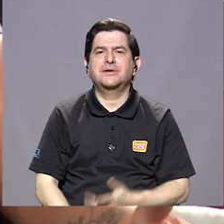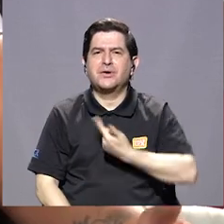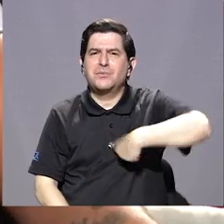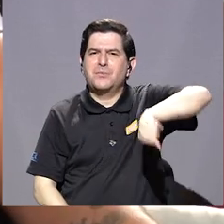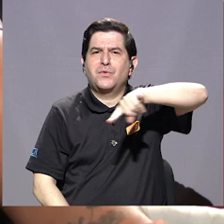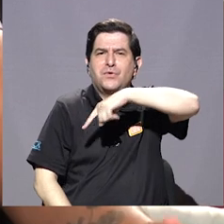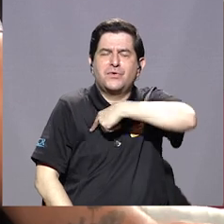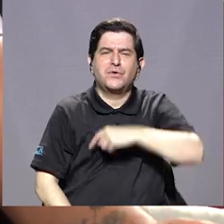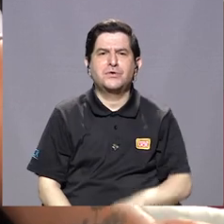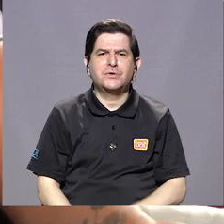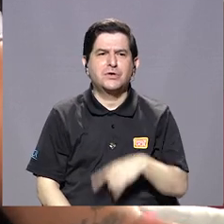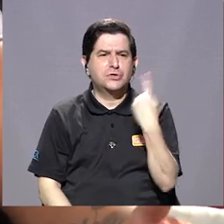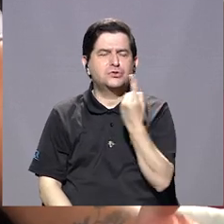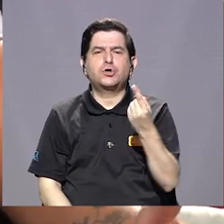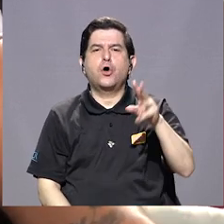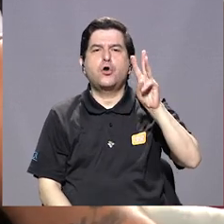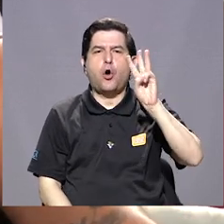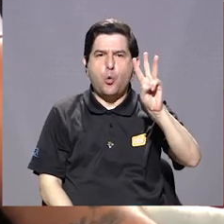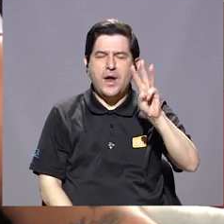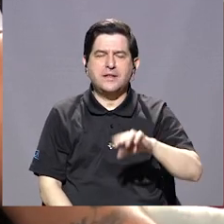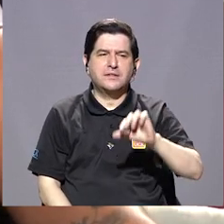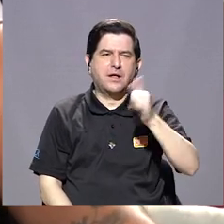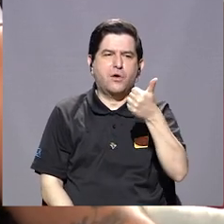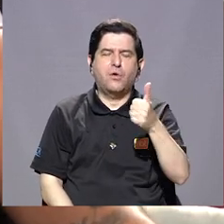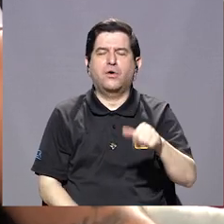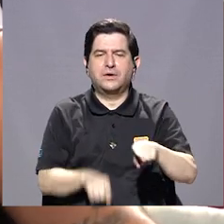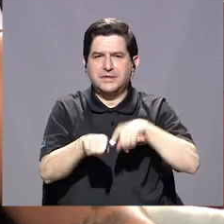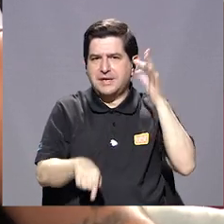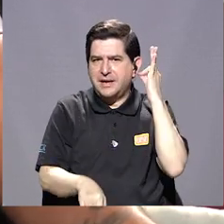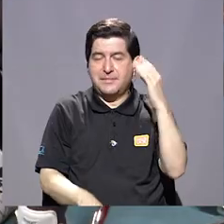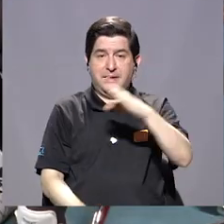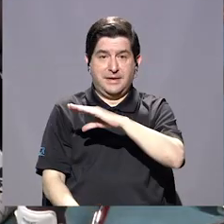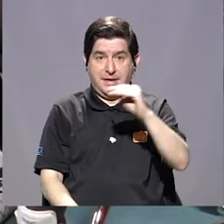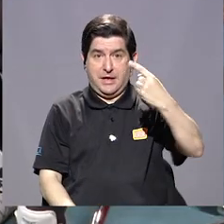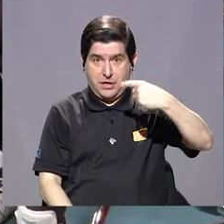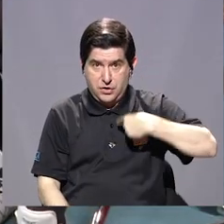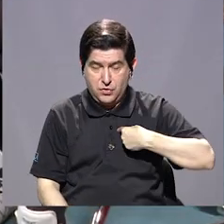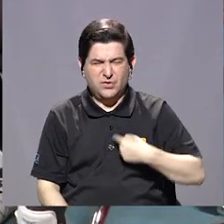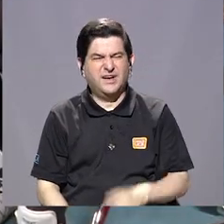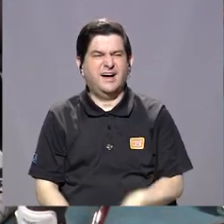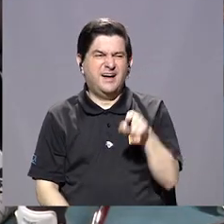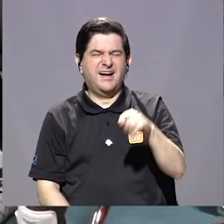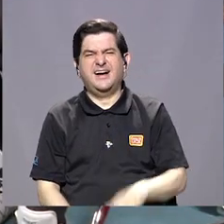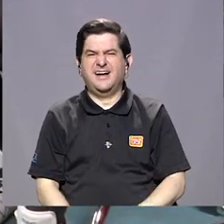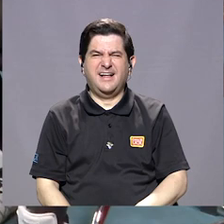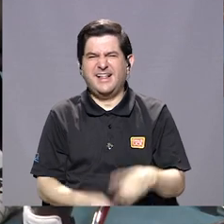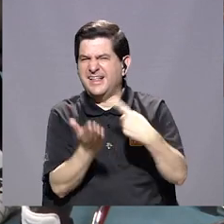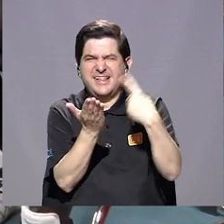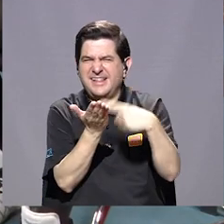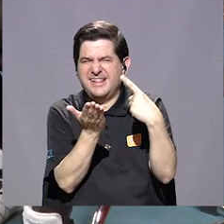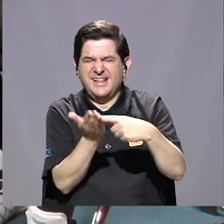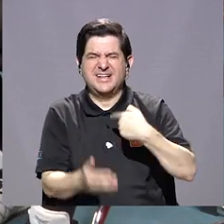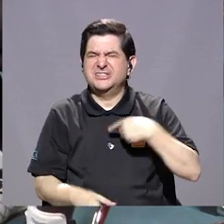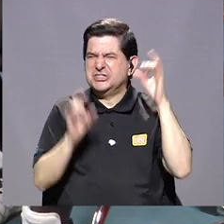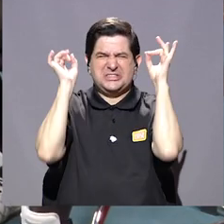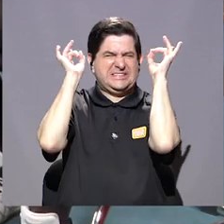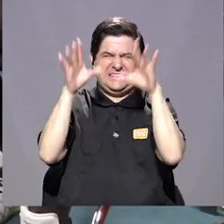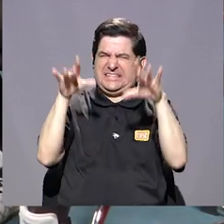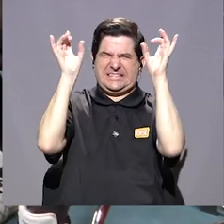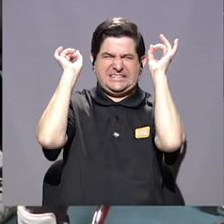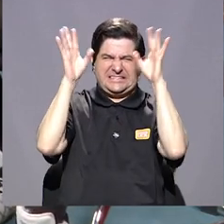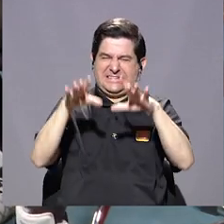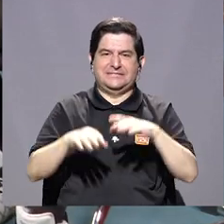que estábamos solo Wendell, mi otra hermana y yo, peleamos mucho. Yo era terrible, terrible, terrible.